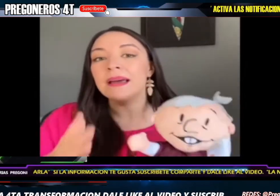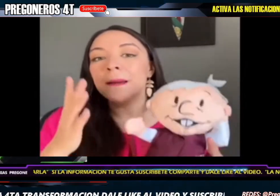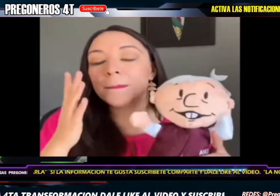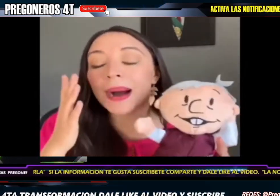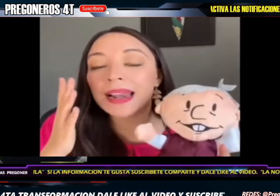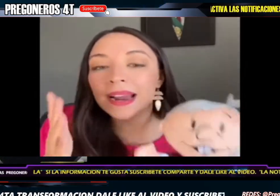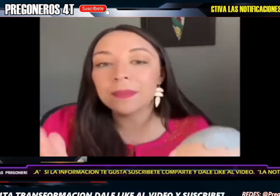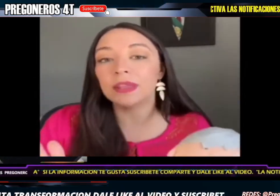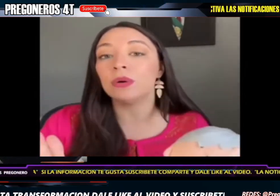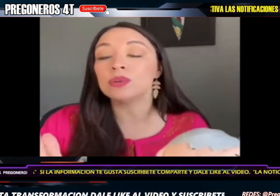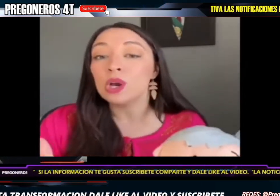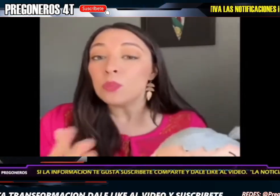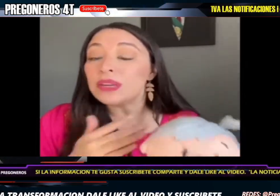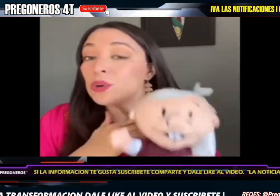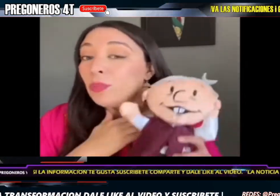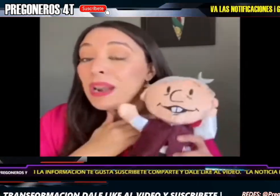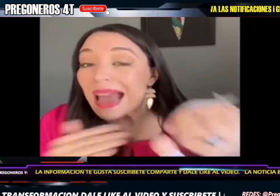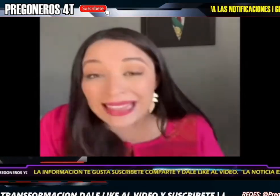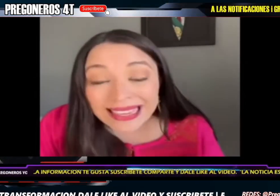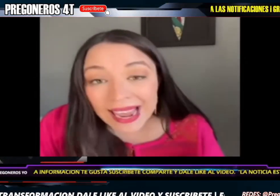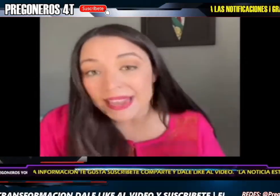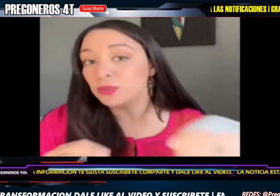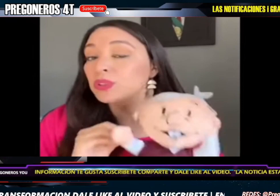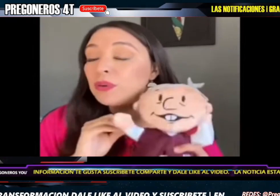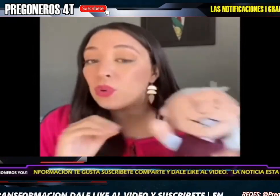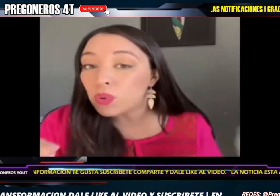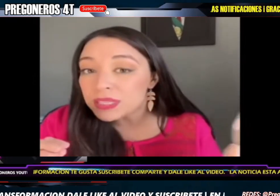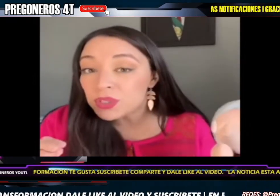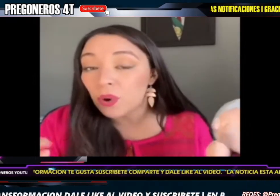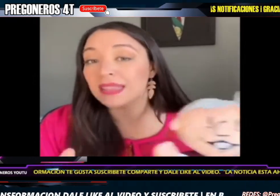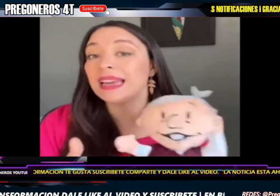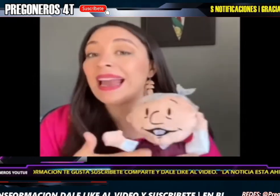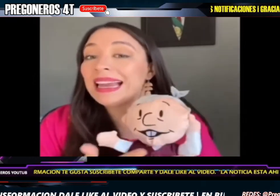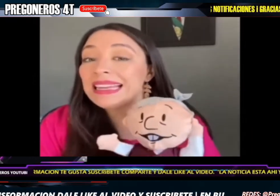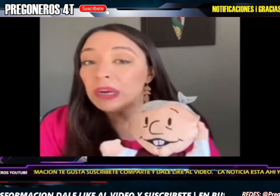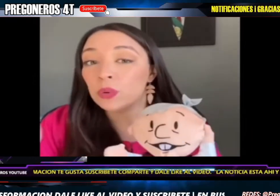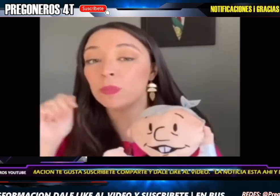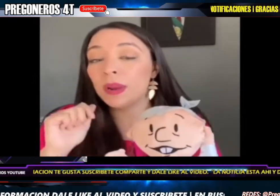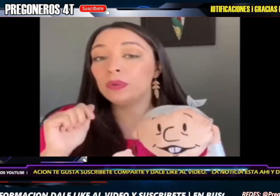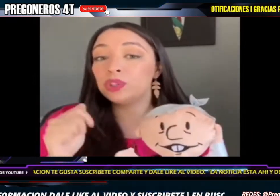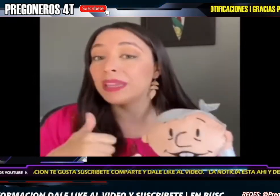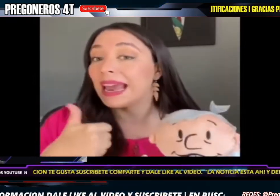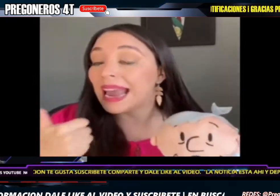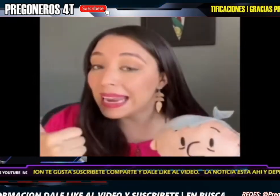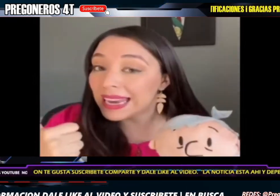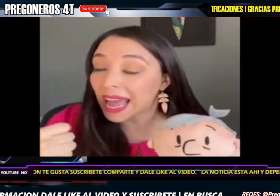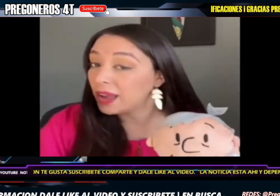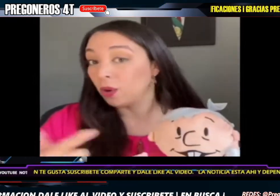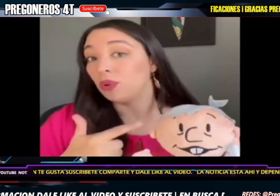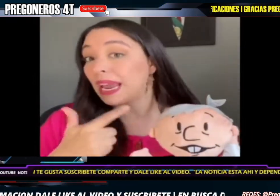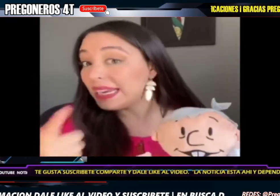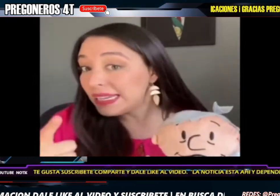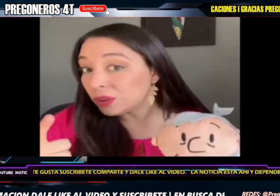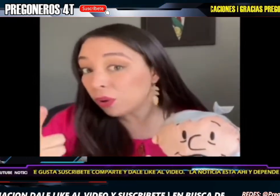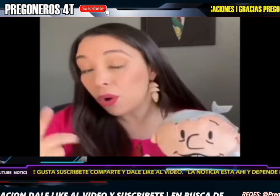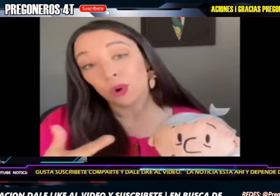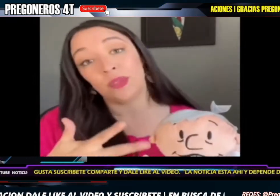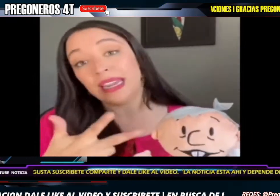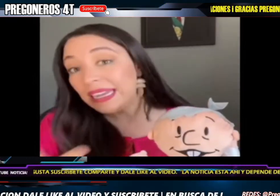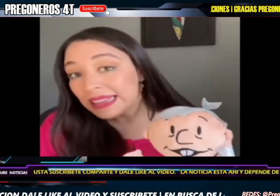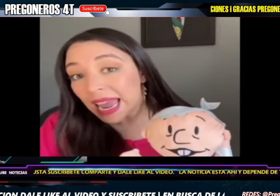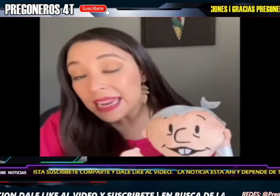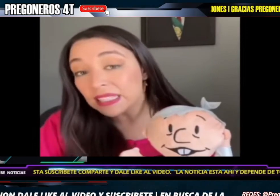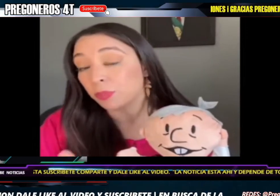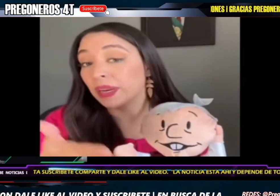contienda válgame Dios pues como nadie en su sano juicio andaría ahí con un peluche de Anaya o de alito